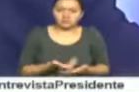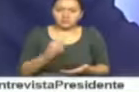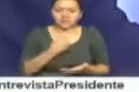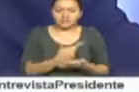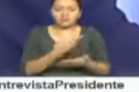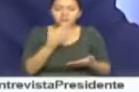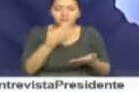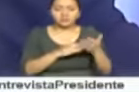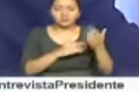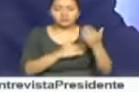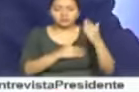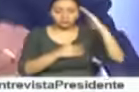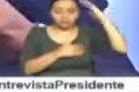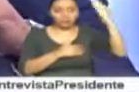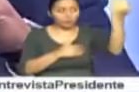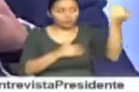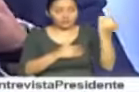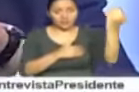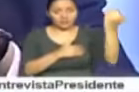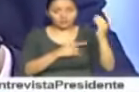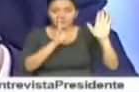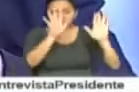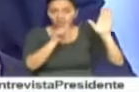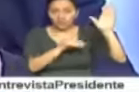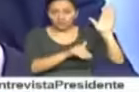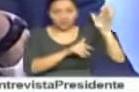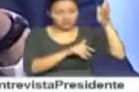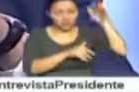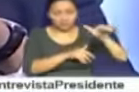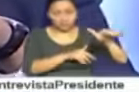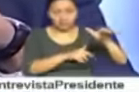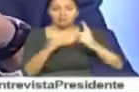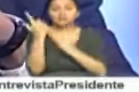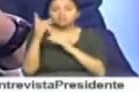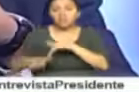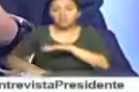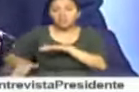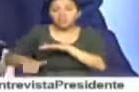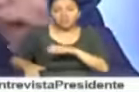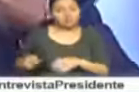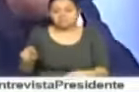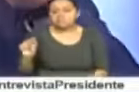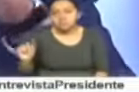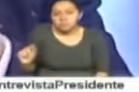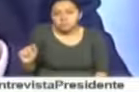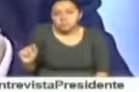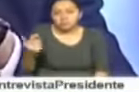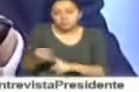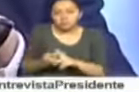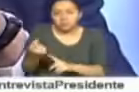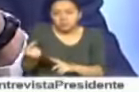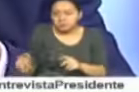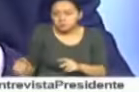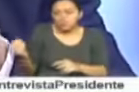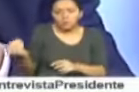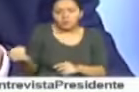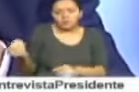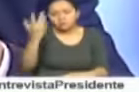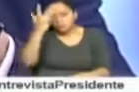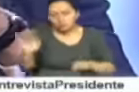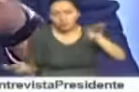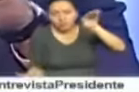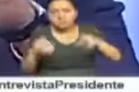de lo que recibe un soldado al jubilarse. Entonces, 60% directo para que sea sostenible el IFA. Lo toma